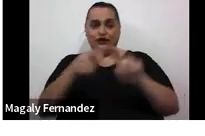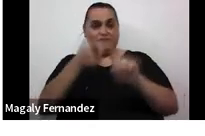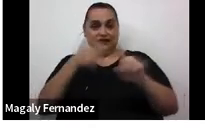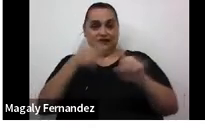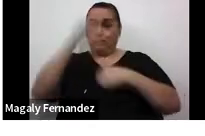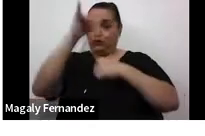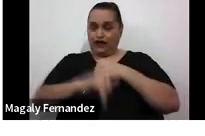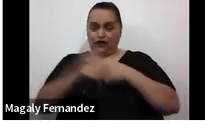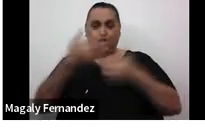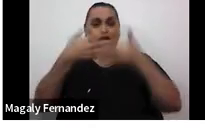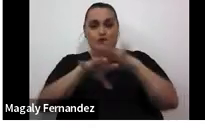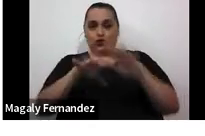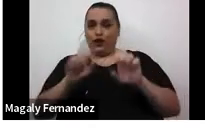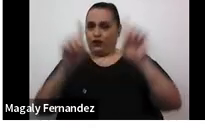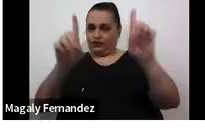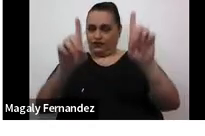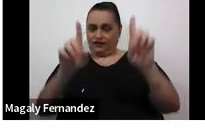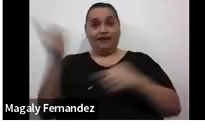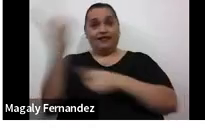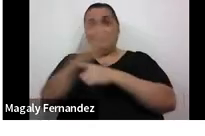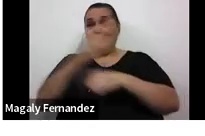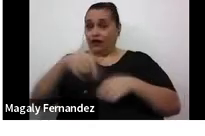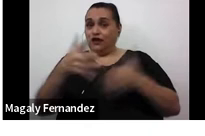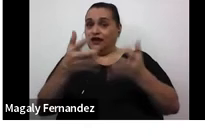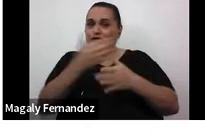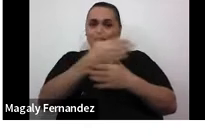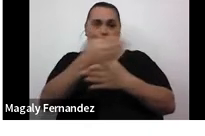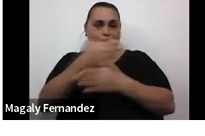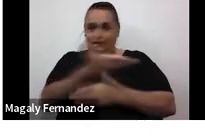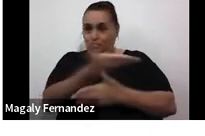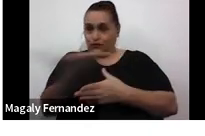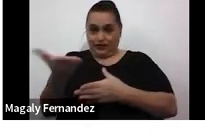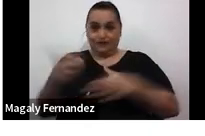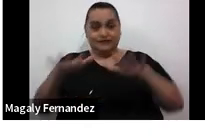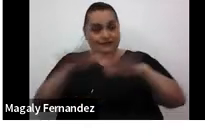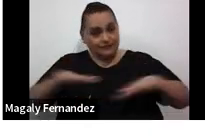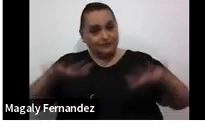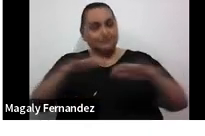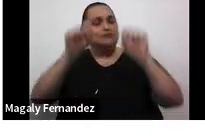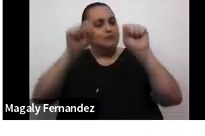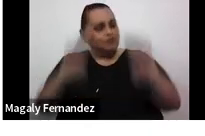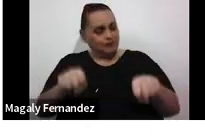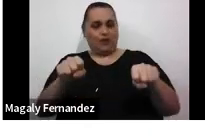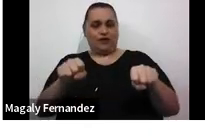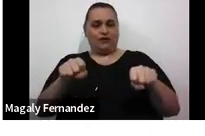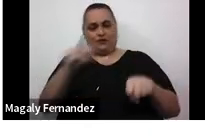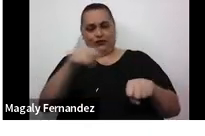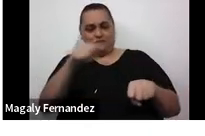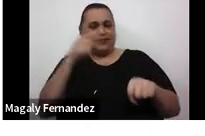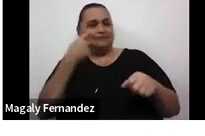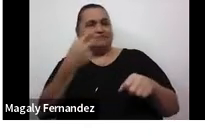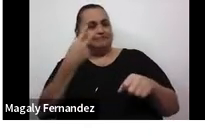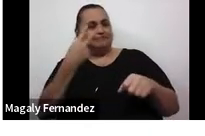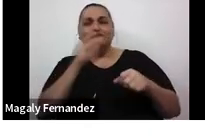inclusión educativa y el día de hoy queremos compartir con ustedes un espacio donde puedan encontrar algunas